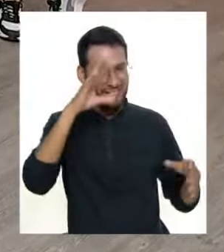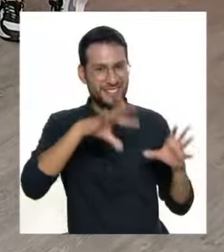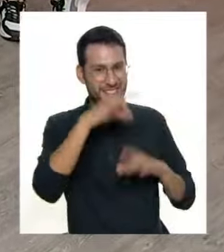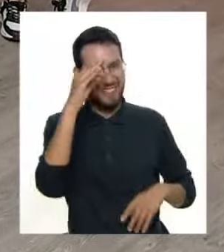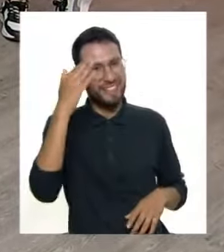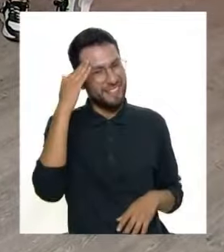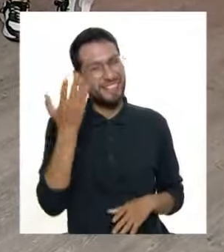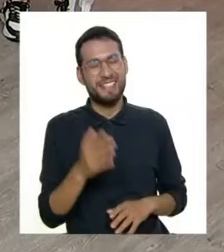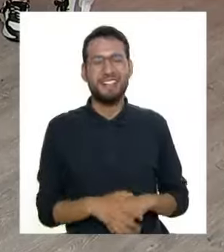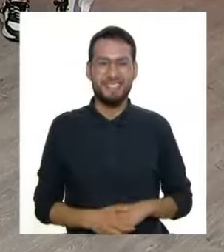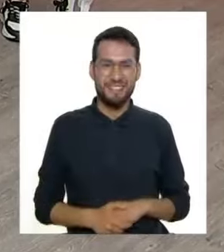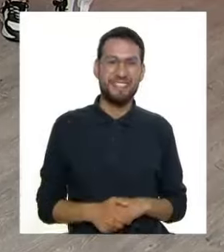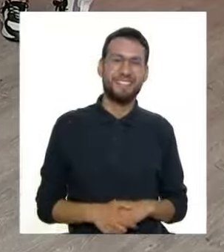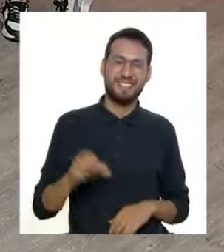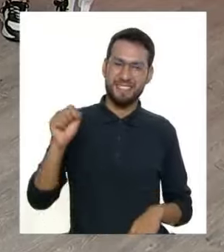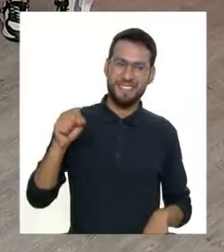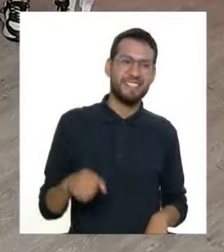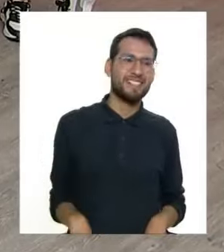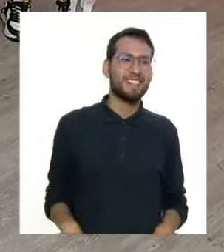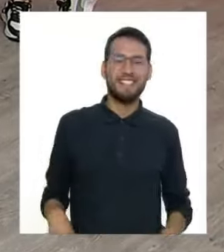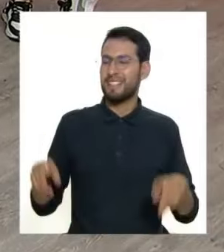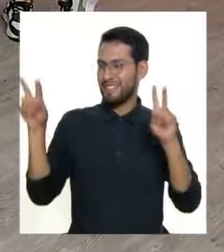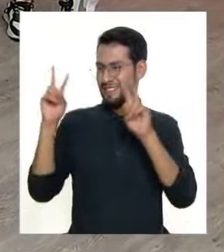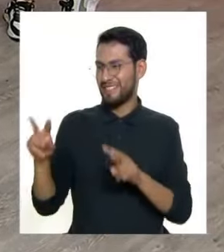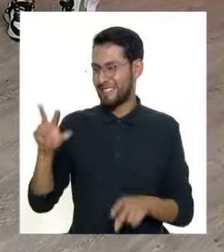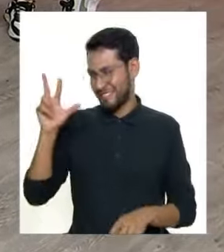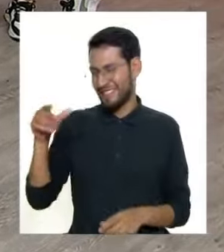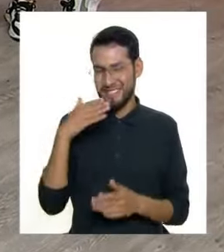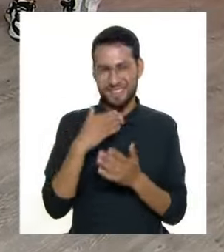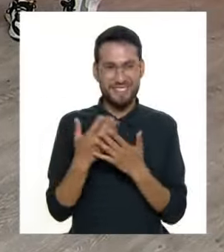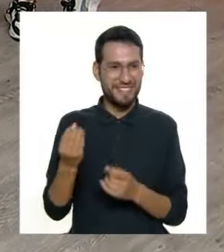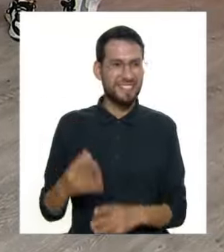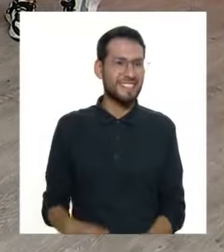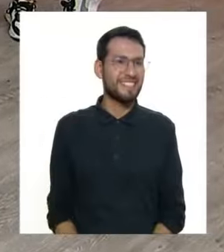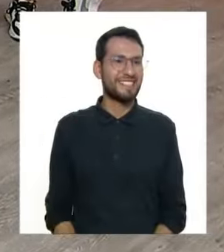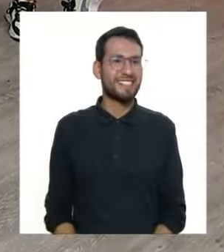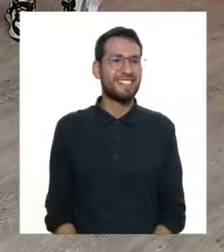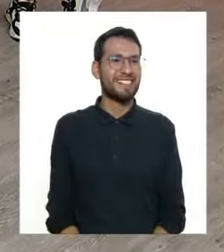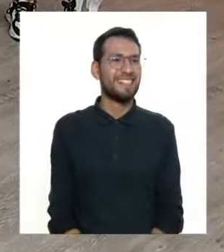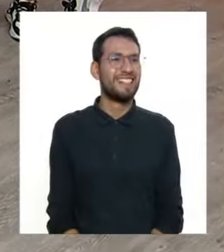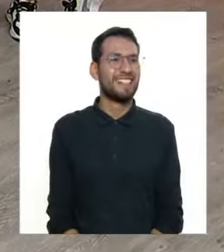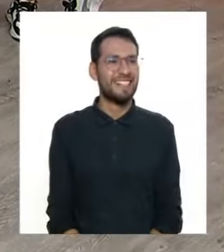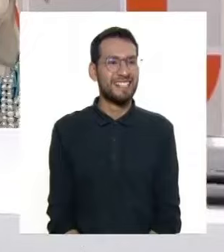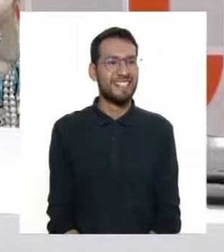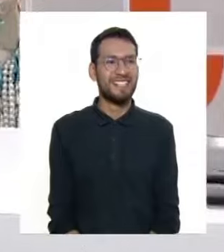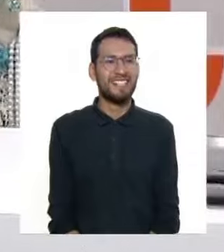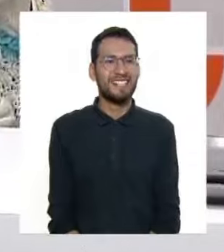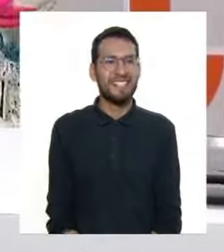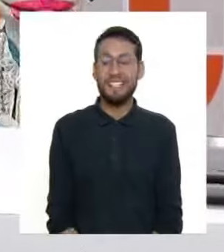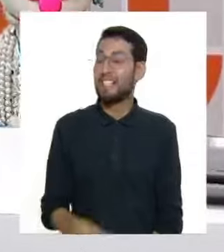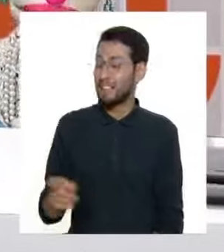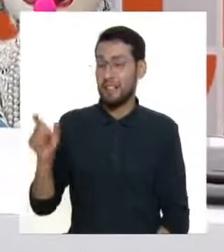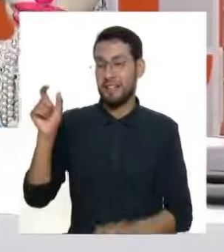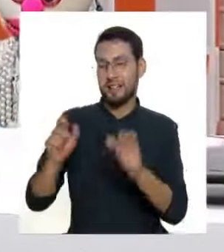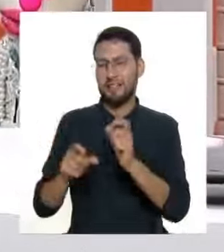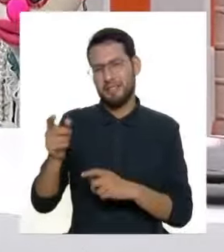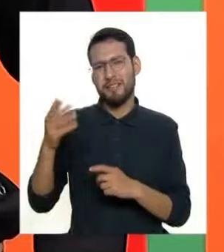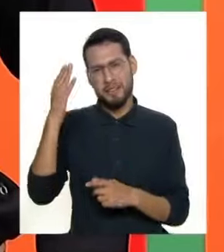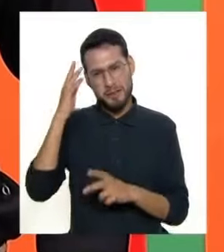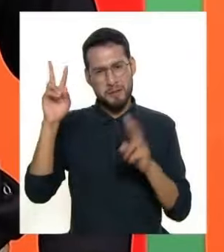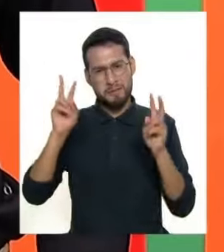encuentran. Claro. Vitamina 3 son para las zapatillas. Ah, ok. La vitamina 3. No sabe. Es solamente para gente que